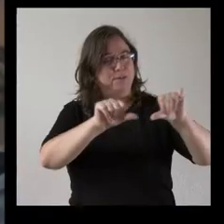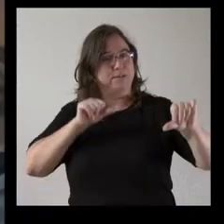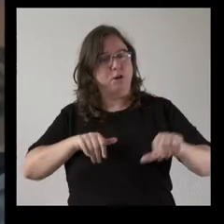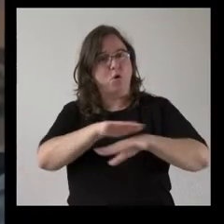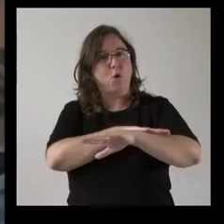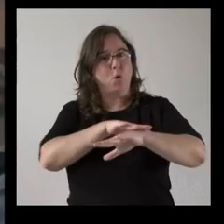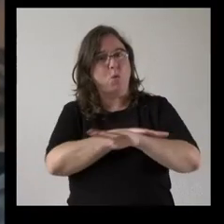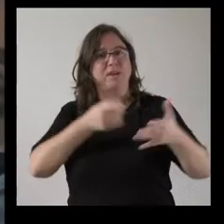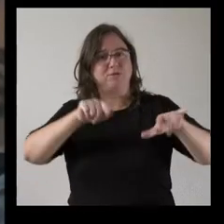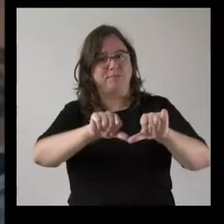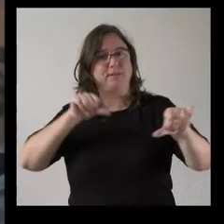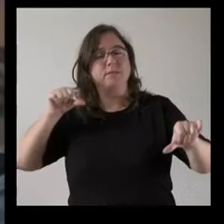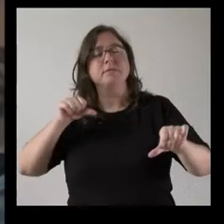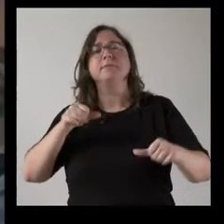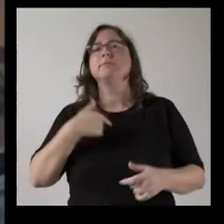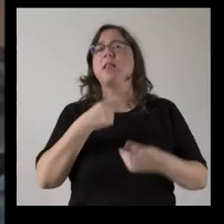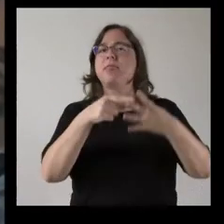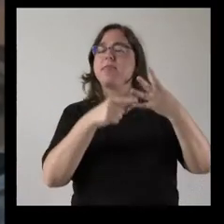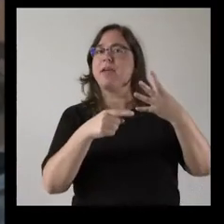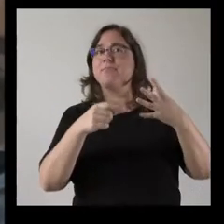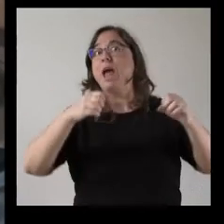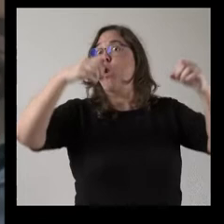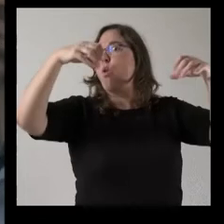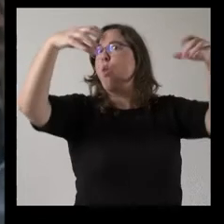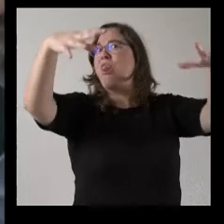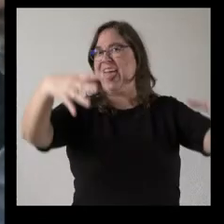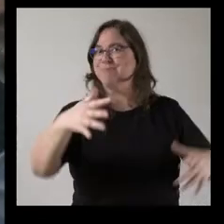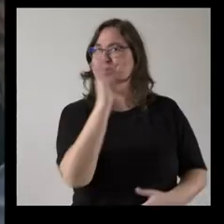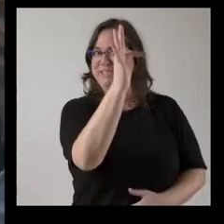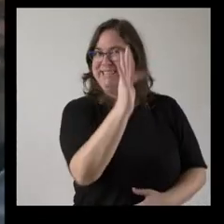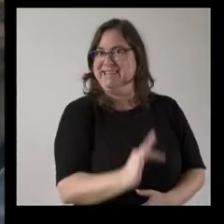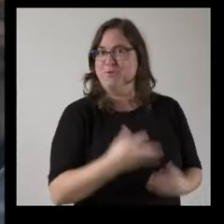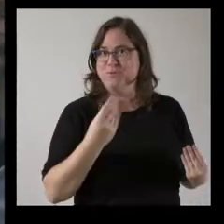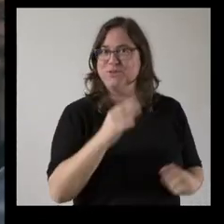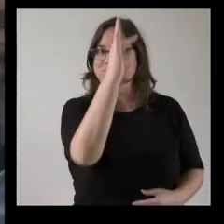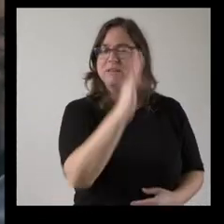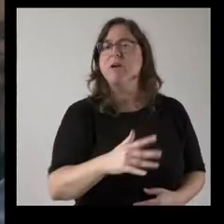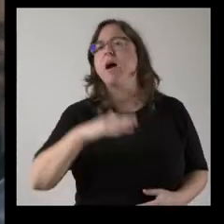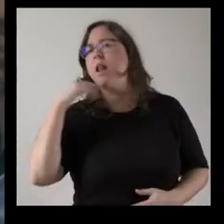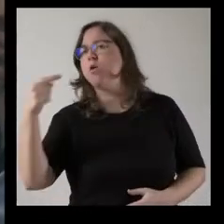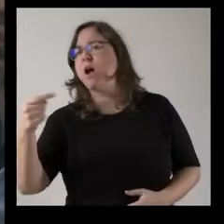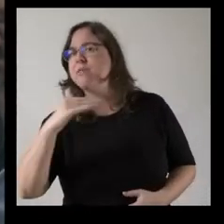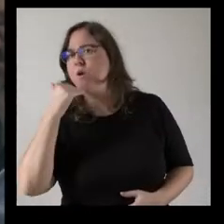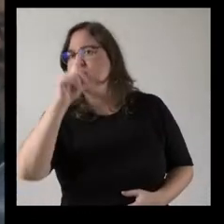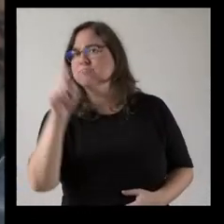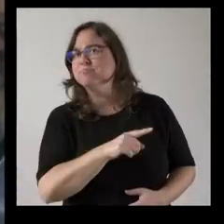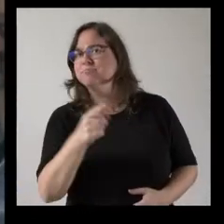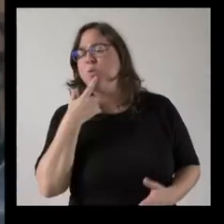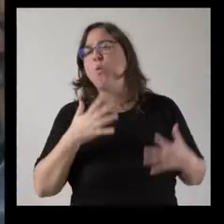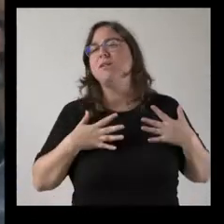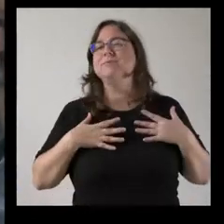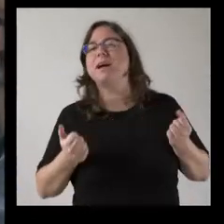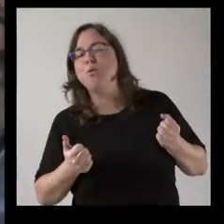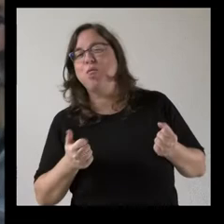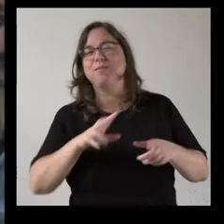de la junta de Castilla y león nos apunta muchas luces pero no sé si en estos seis meses ha habido alguna sombra y que esa luz podría decir